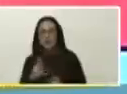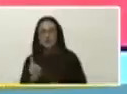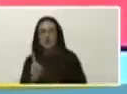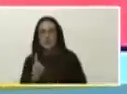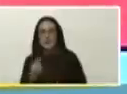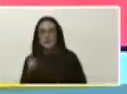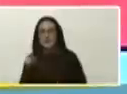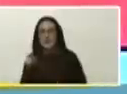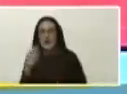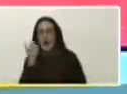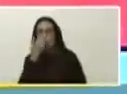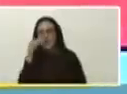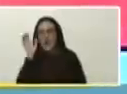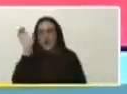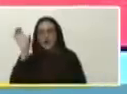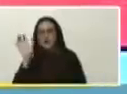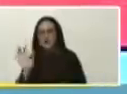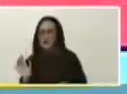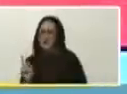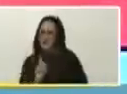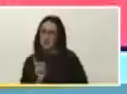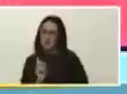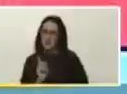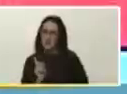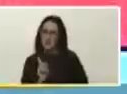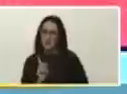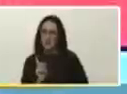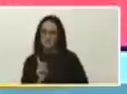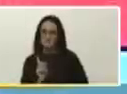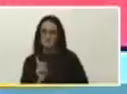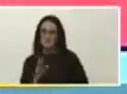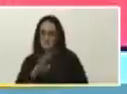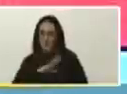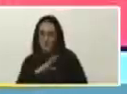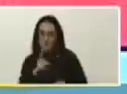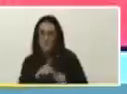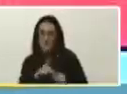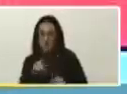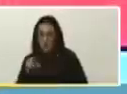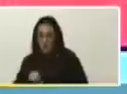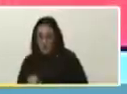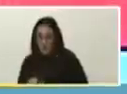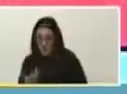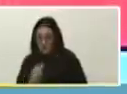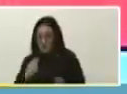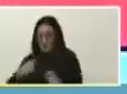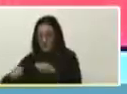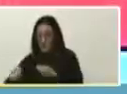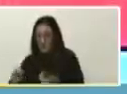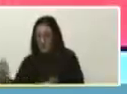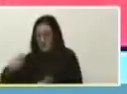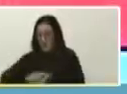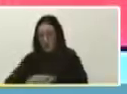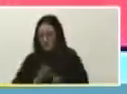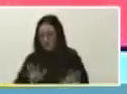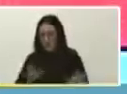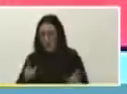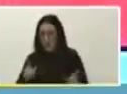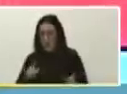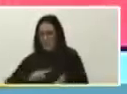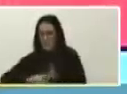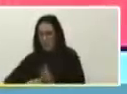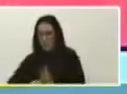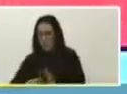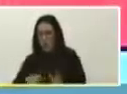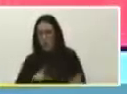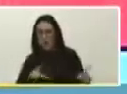al que sea capitalista. No. Tengo mi petróleo, tú lo necesitas, te lo vendo, me lo pagas, listo, punto.